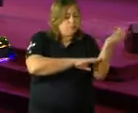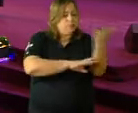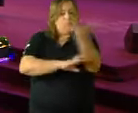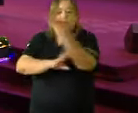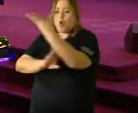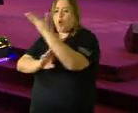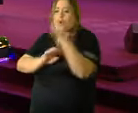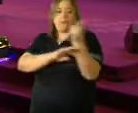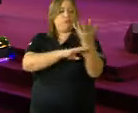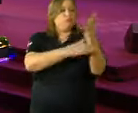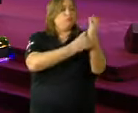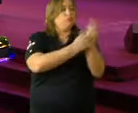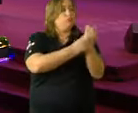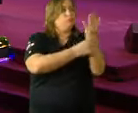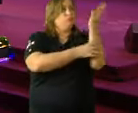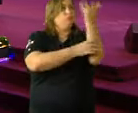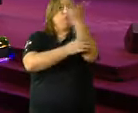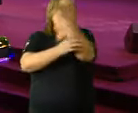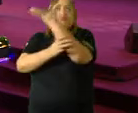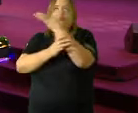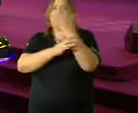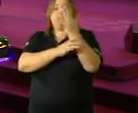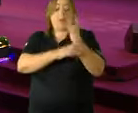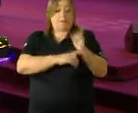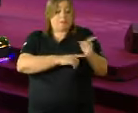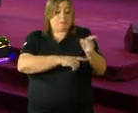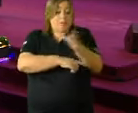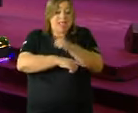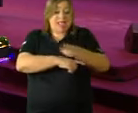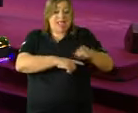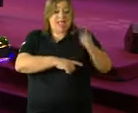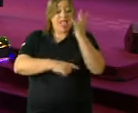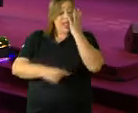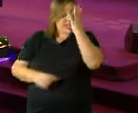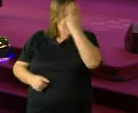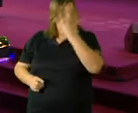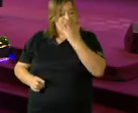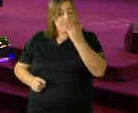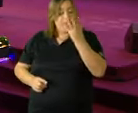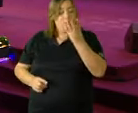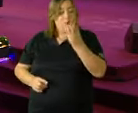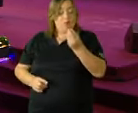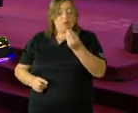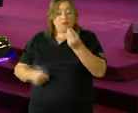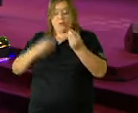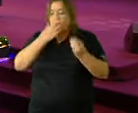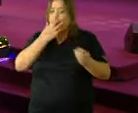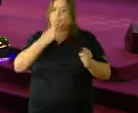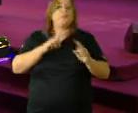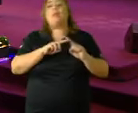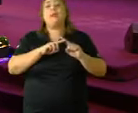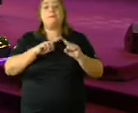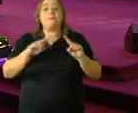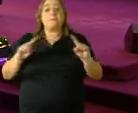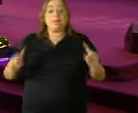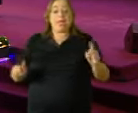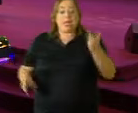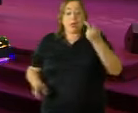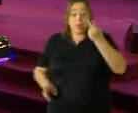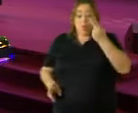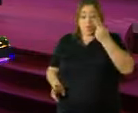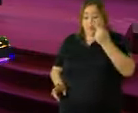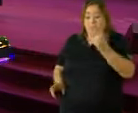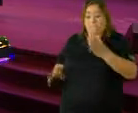no hilan. Pero os digo que ni aun Salomón, con toda su gloria, se vistió así como uno